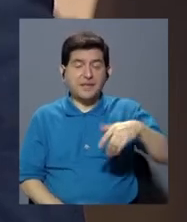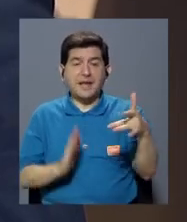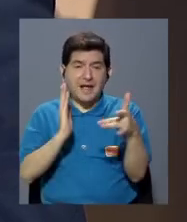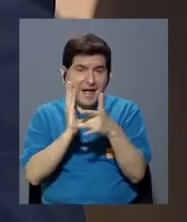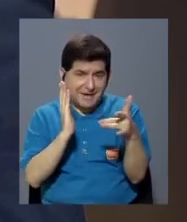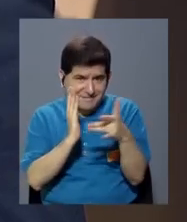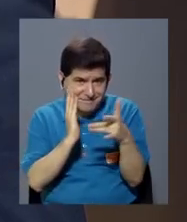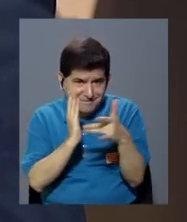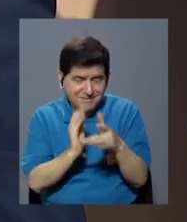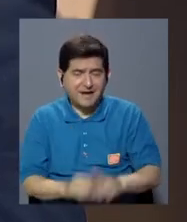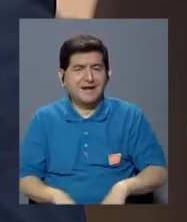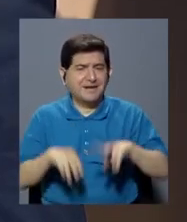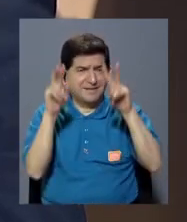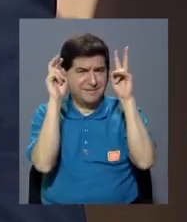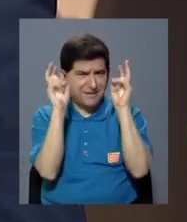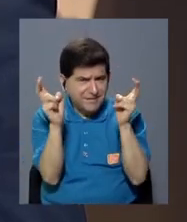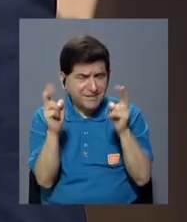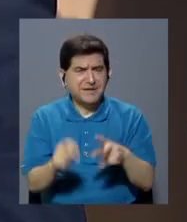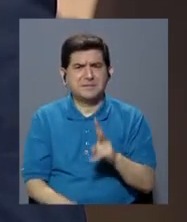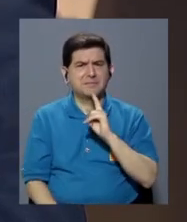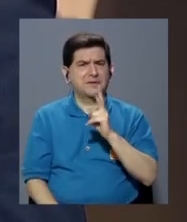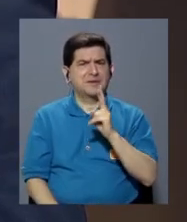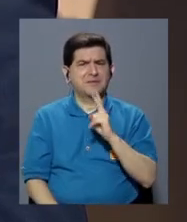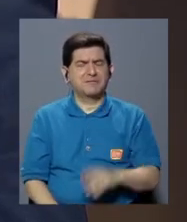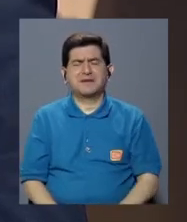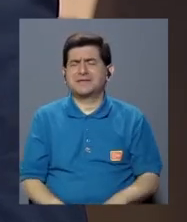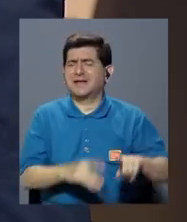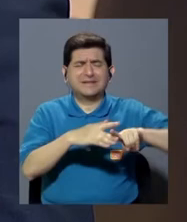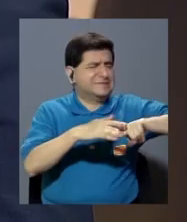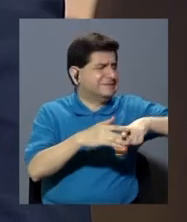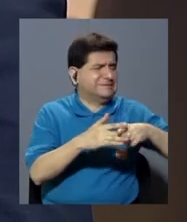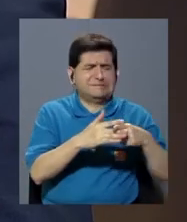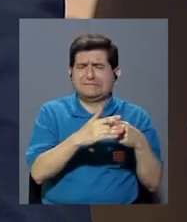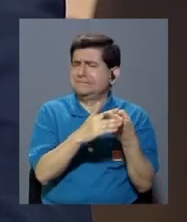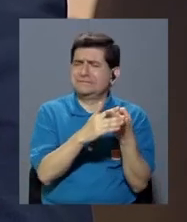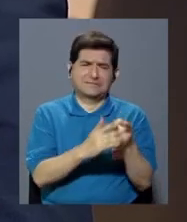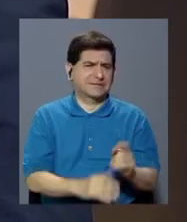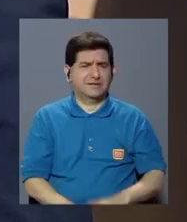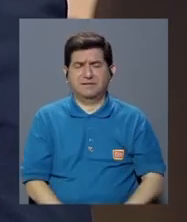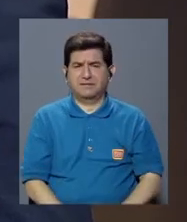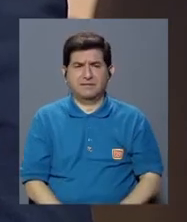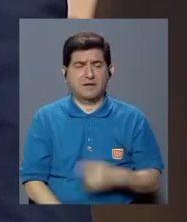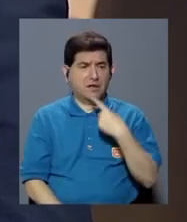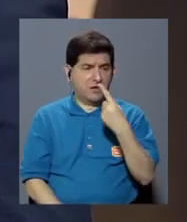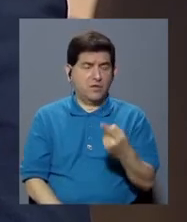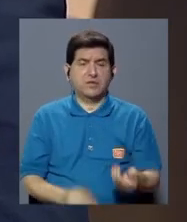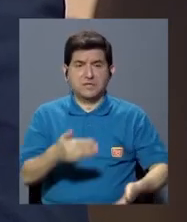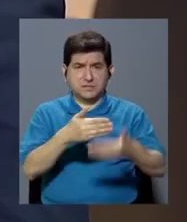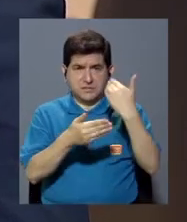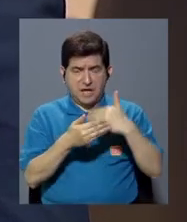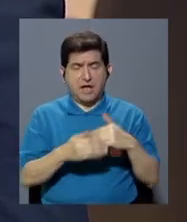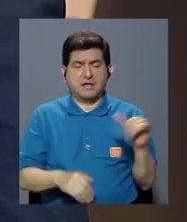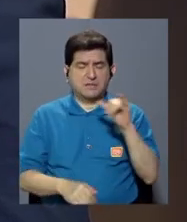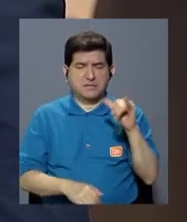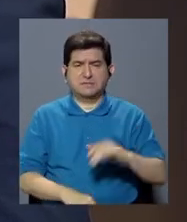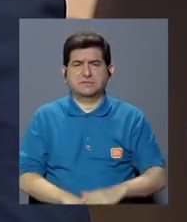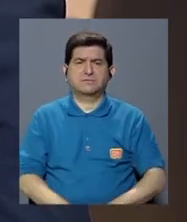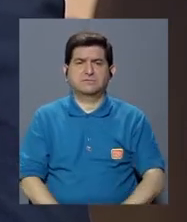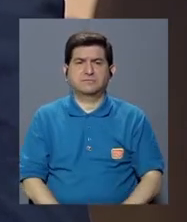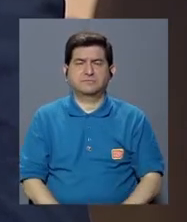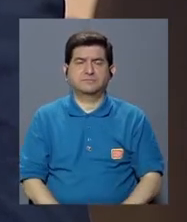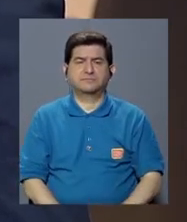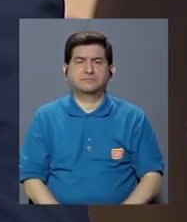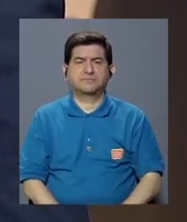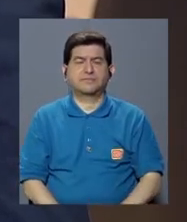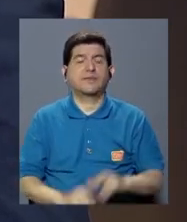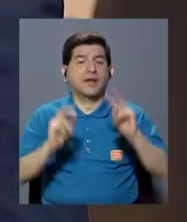Aquí la tecnología en esos temas es verdaderamente incipiente, ¿verdad? Lo hablaba con Jorge en el intermedio también,